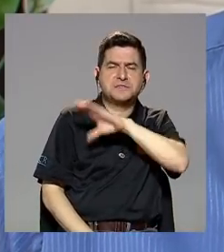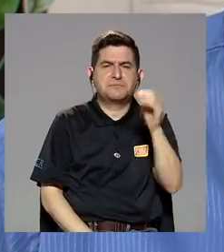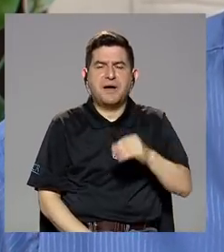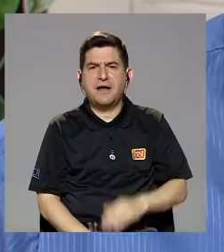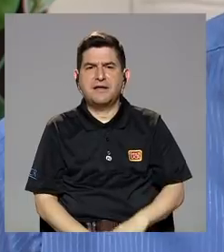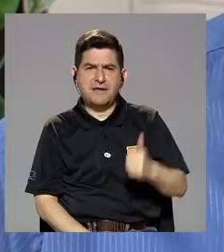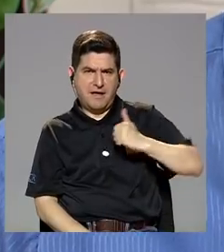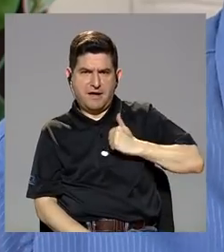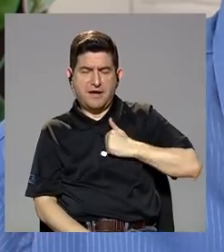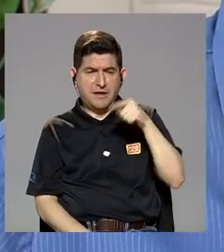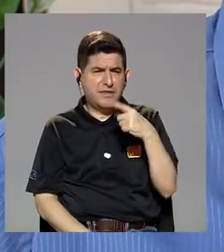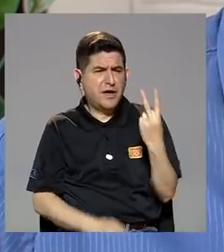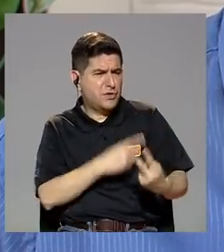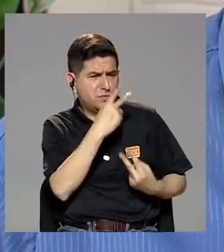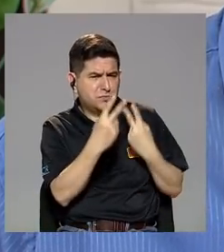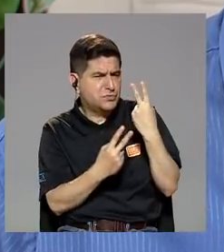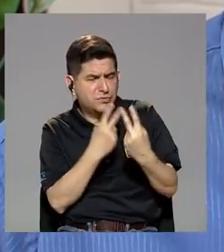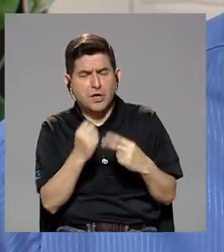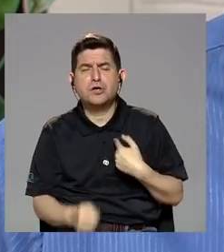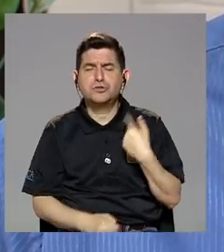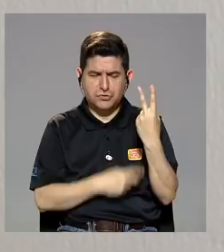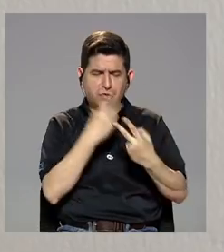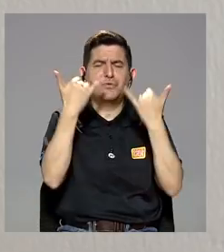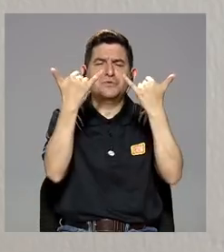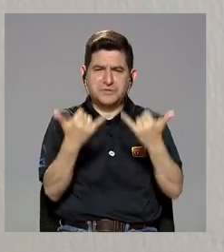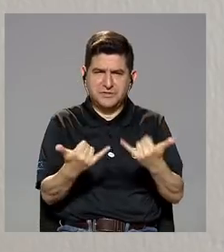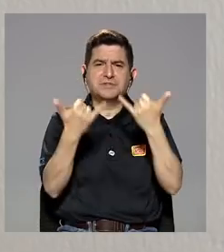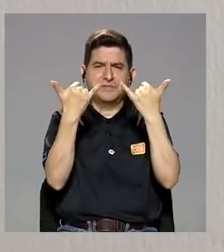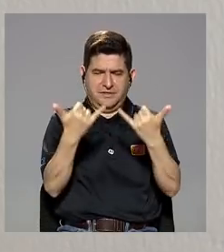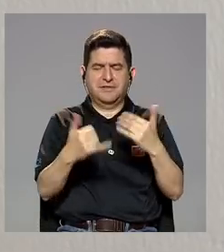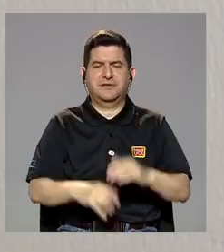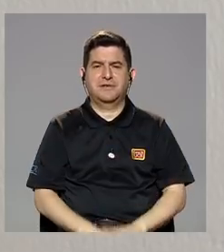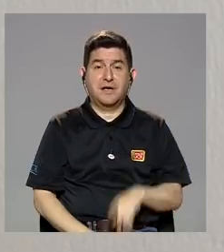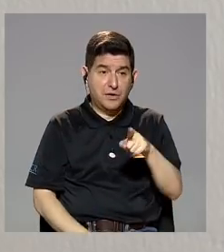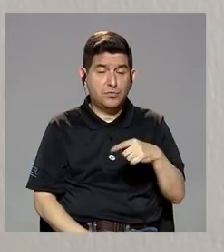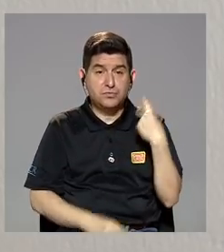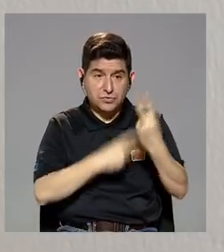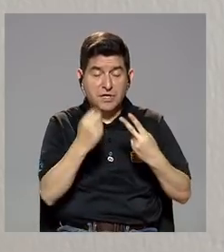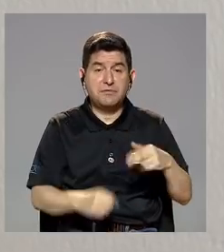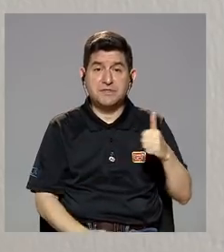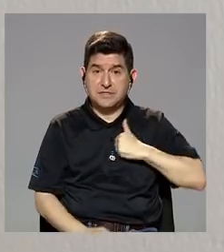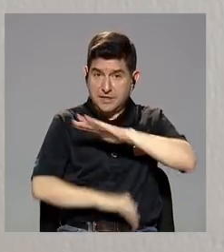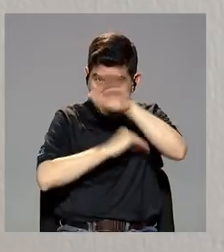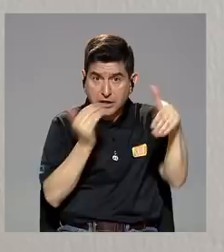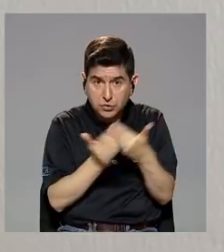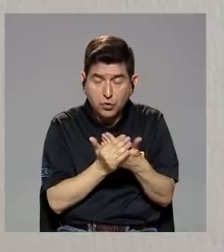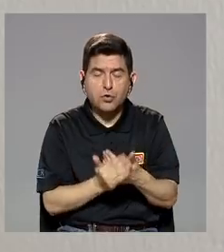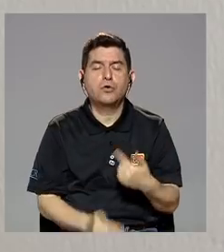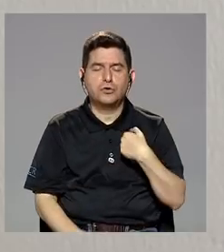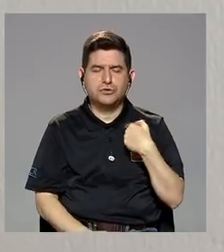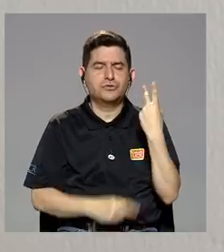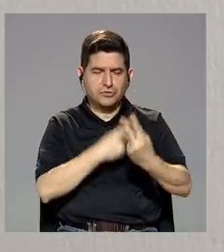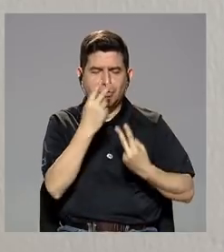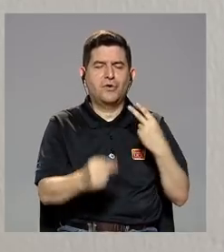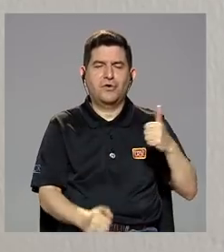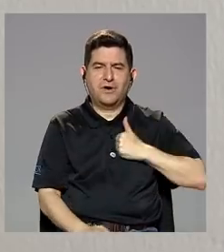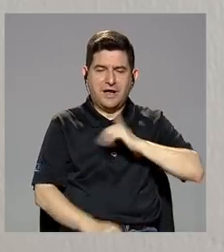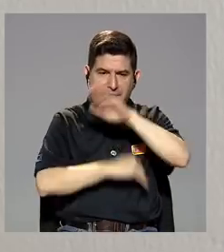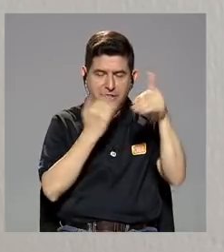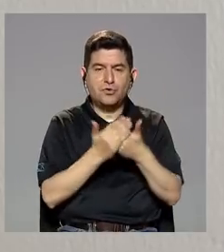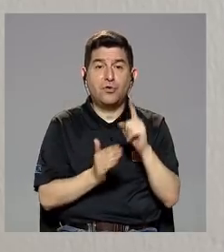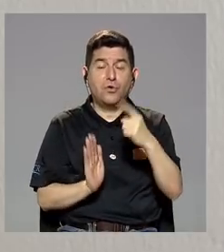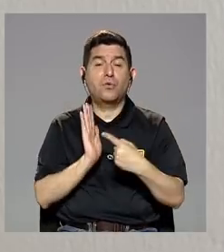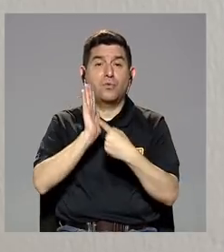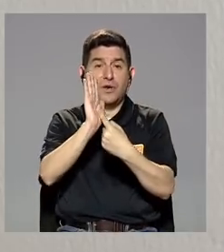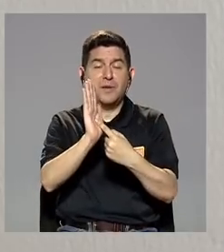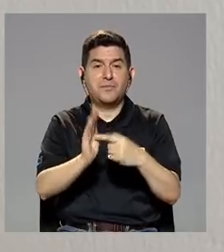y asia hace un tour inmenso yo hice una gira ya por atraviesa a canadá de lado a lado y había hecho una gira por canadá porque inventé